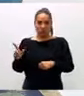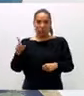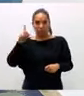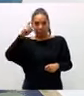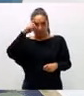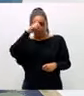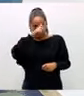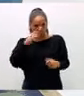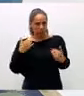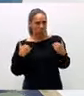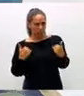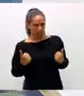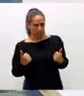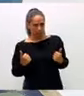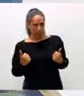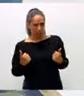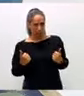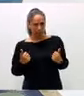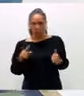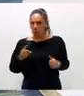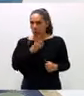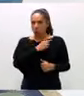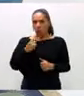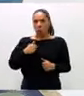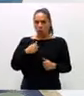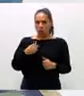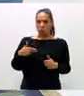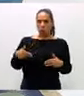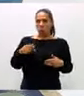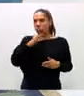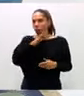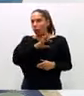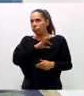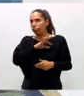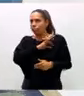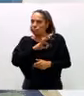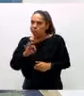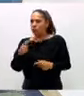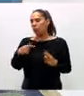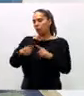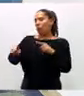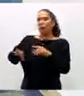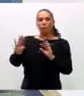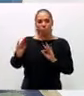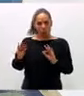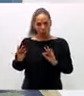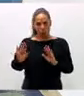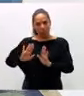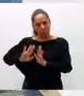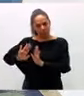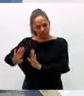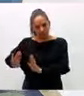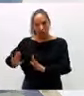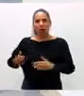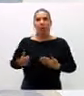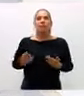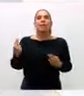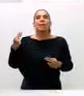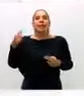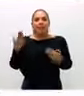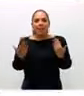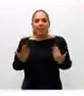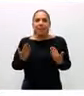en frío la negociación y la mediación. Sí se puede, pero en un segundo momento. primero se tienen que crear